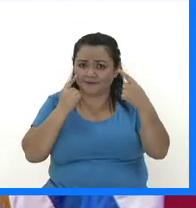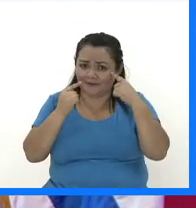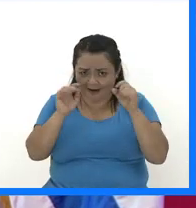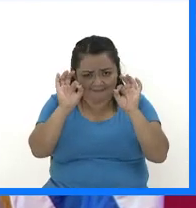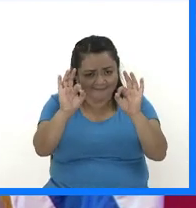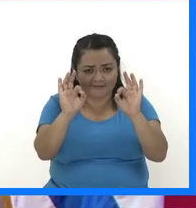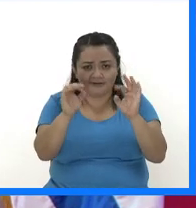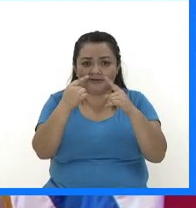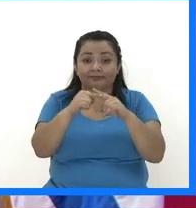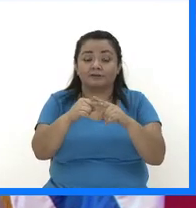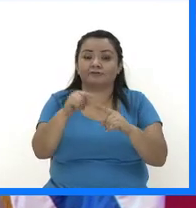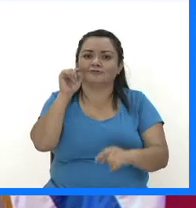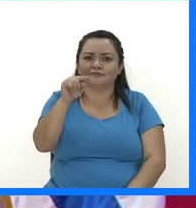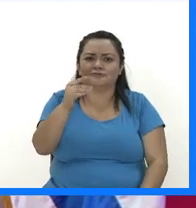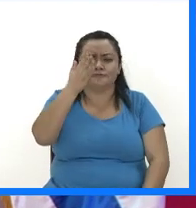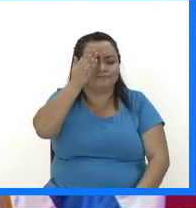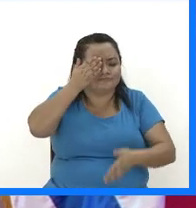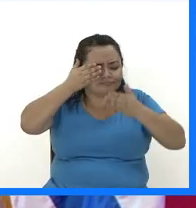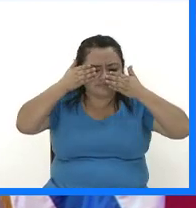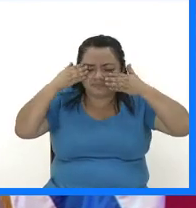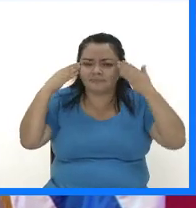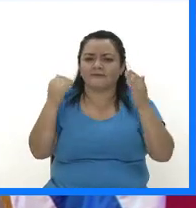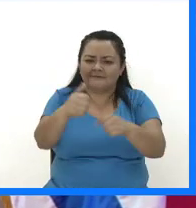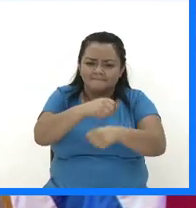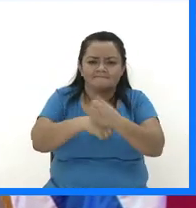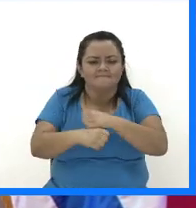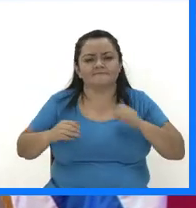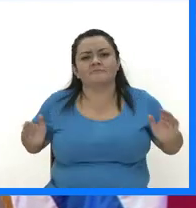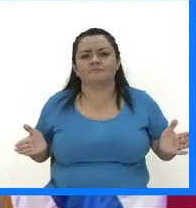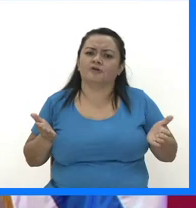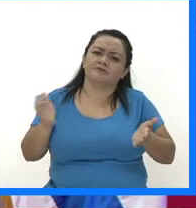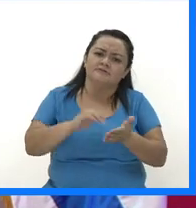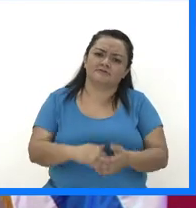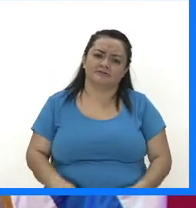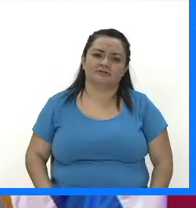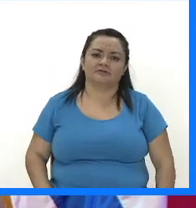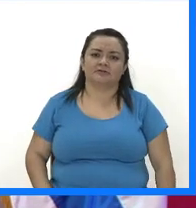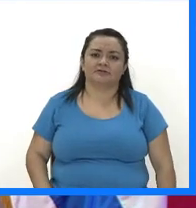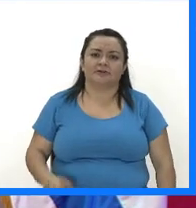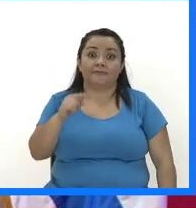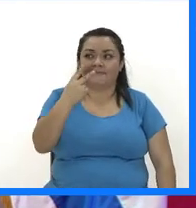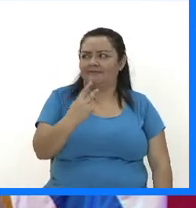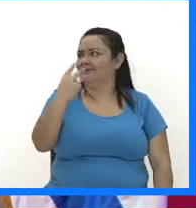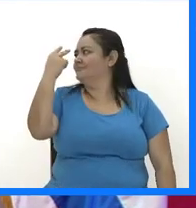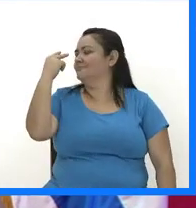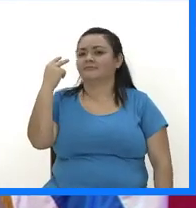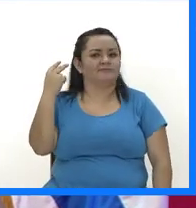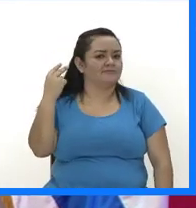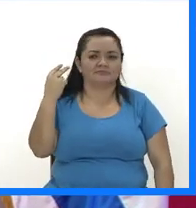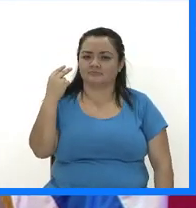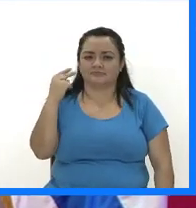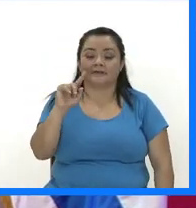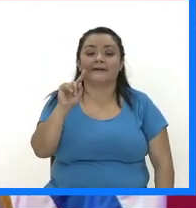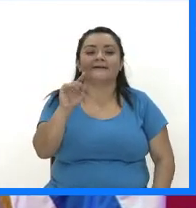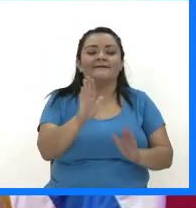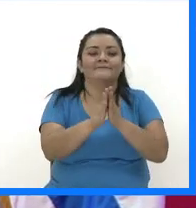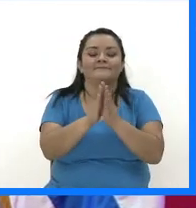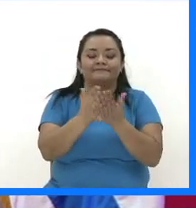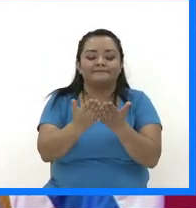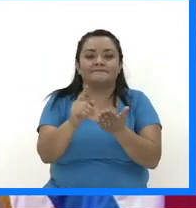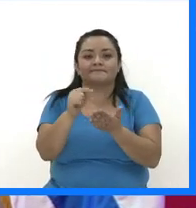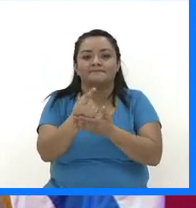los grandes siervos de dios hicieron maravillas porque jamás retrocedieron en el primer libro de reyes